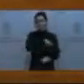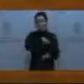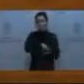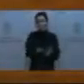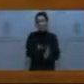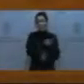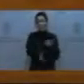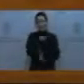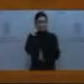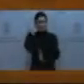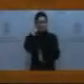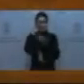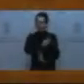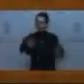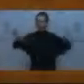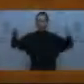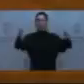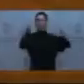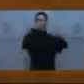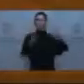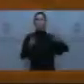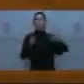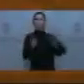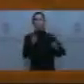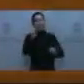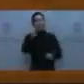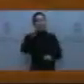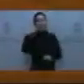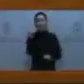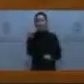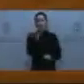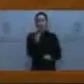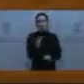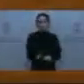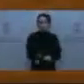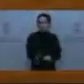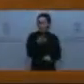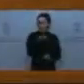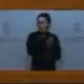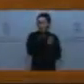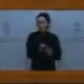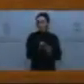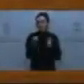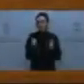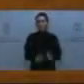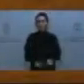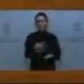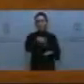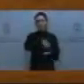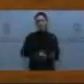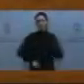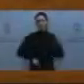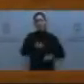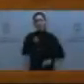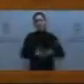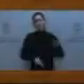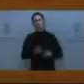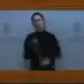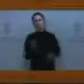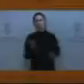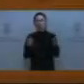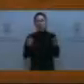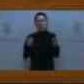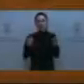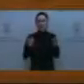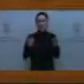hasta ahora, sino de las pinturas del mismo, que son también unas grandes desconocidas, aparte de la singularidad del monumento, del arquitectónico, y tienen un valor incalculable,